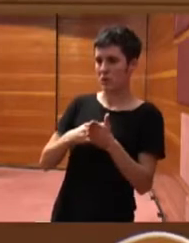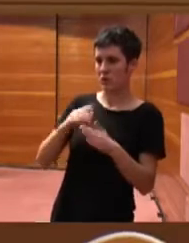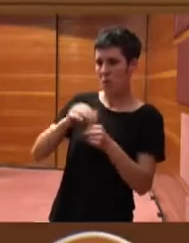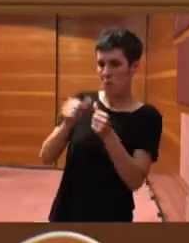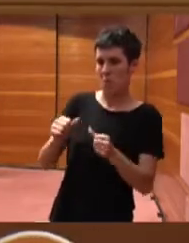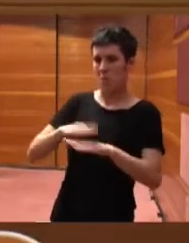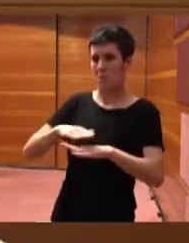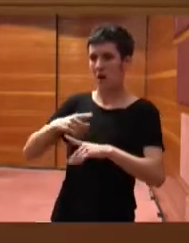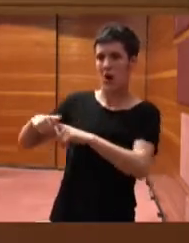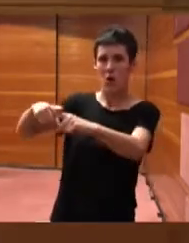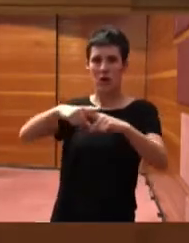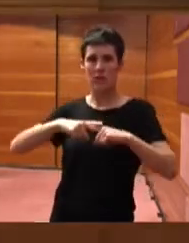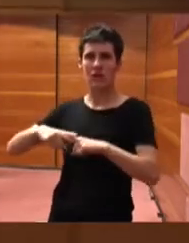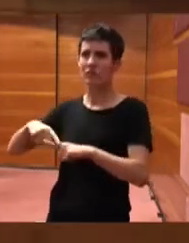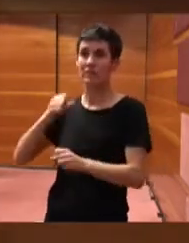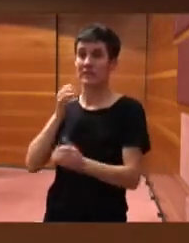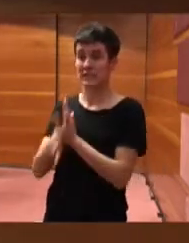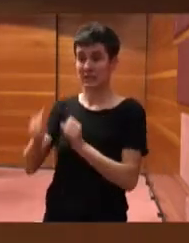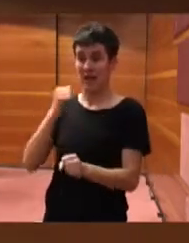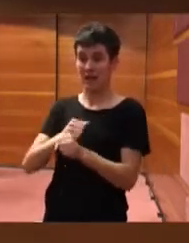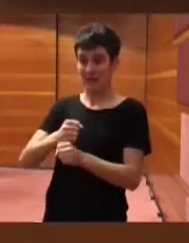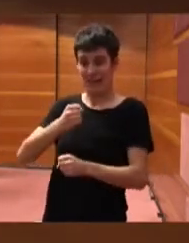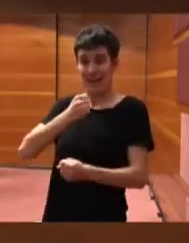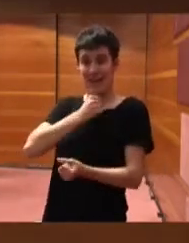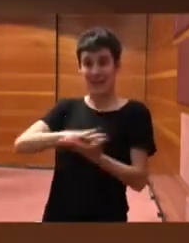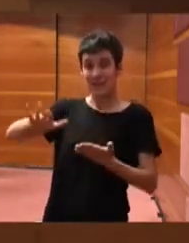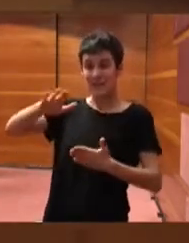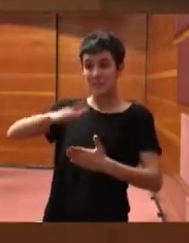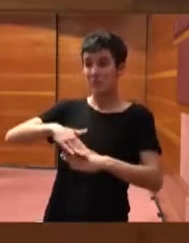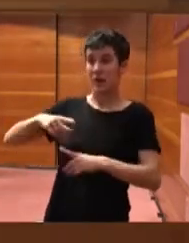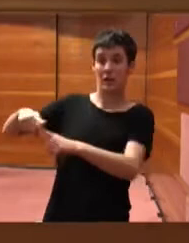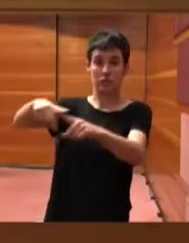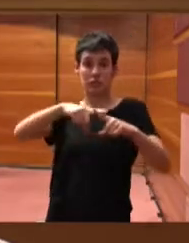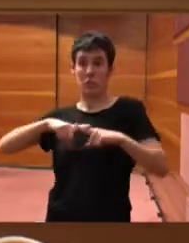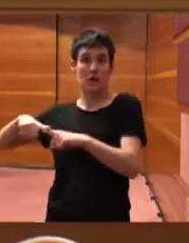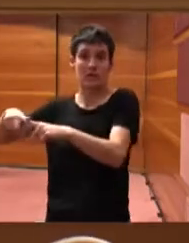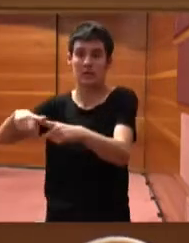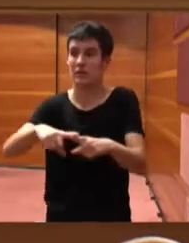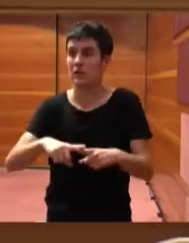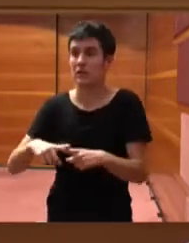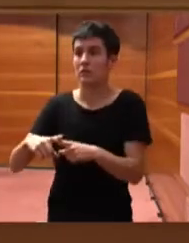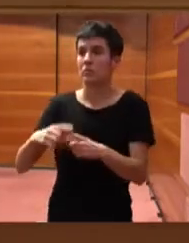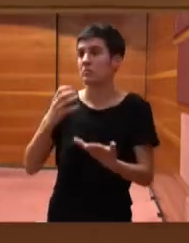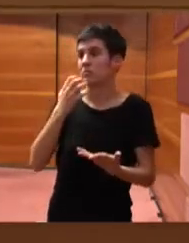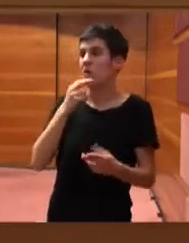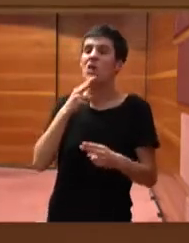trabajar gratis para el conjunto del pueblo. En la zona de mi madre era la Zofra, en muchas partes de Euskadi es el